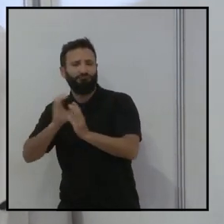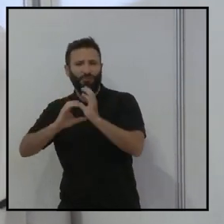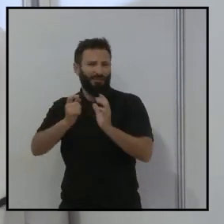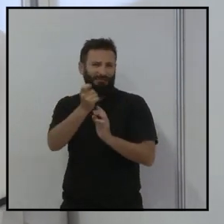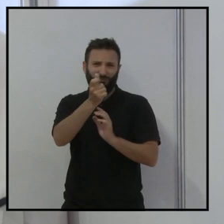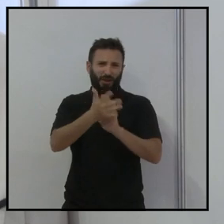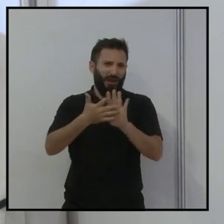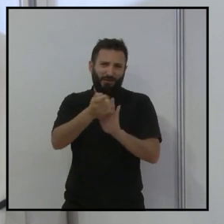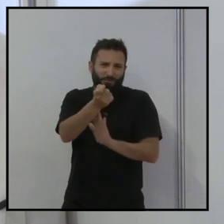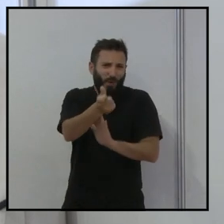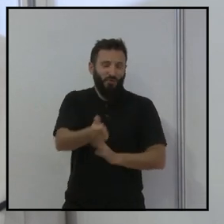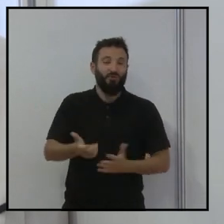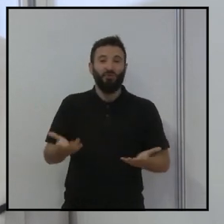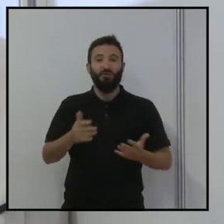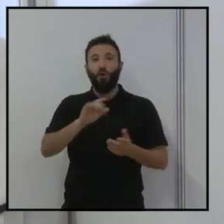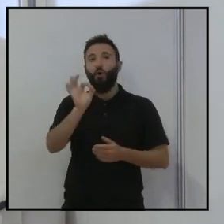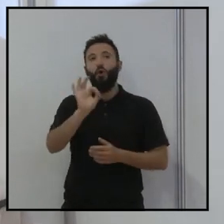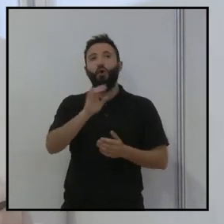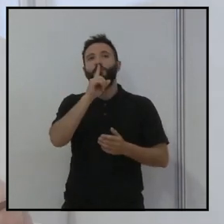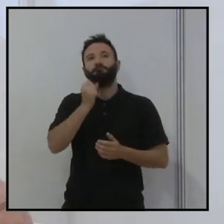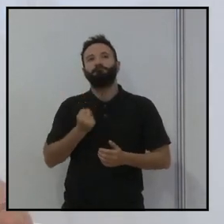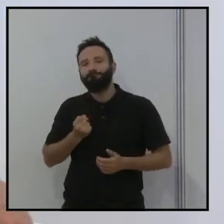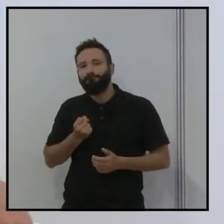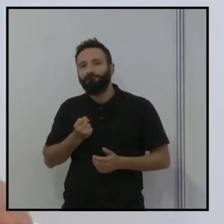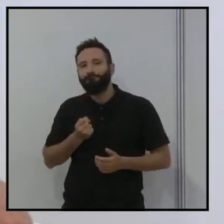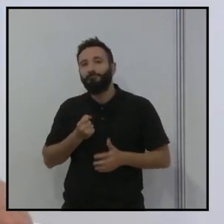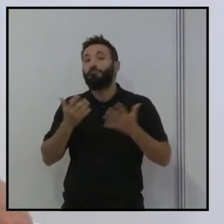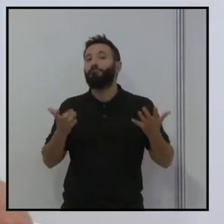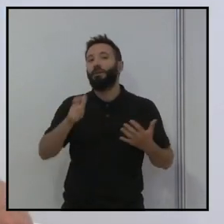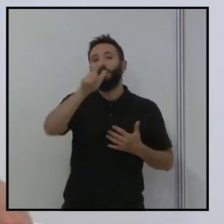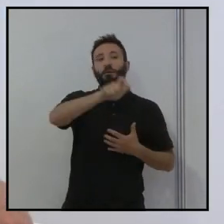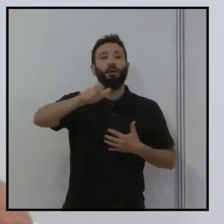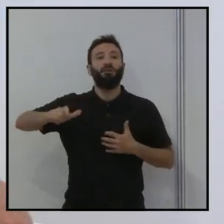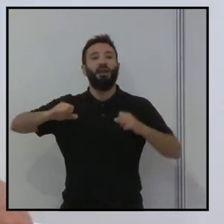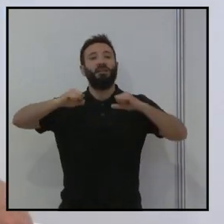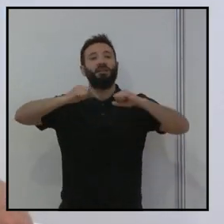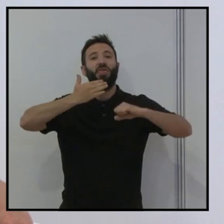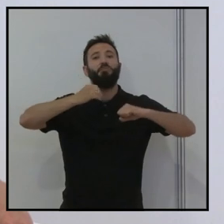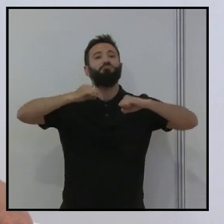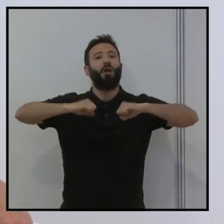Más que se hable poco, es que se rehúsa a hablar de ello. Son las personas mayores